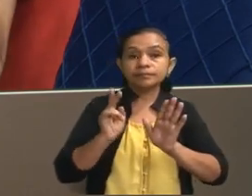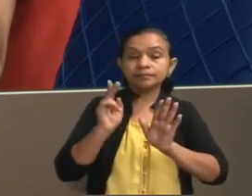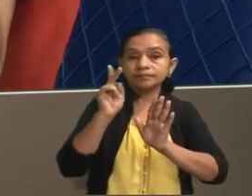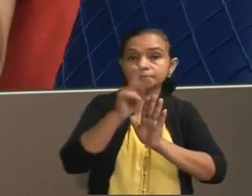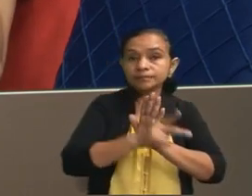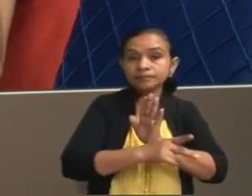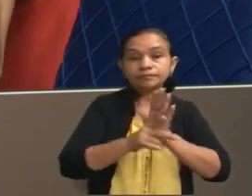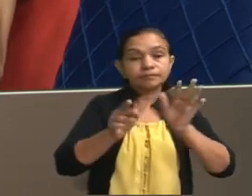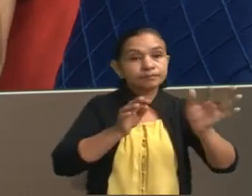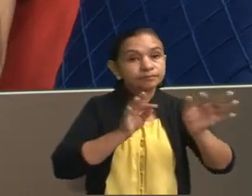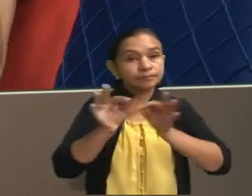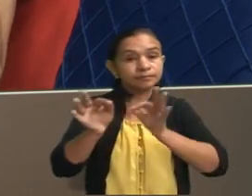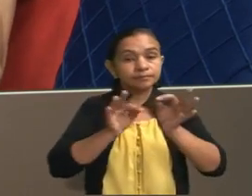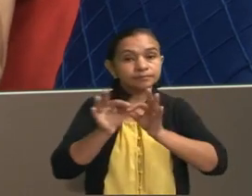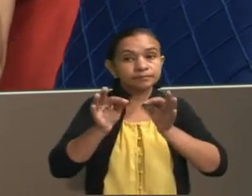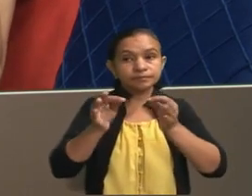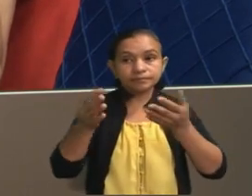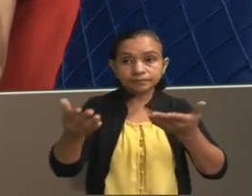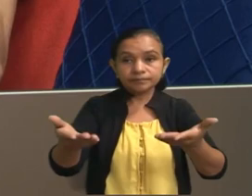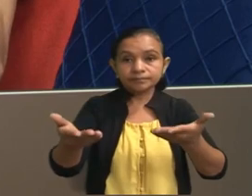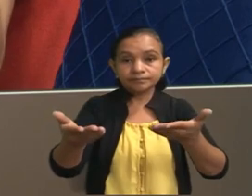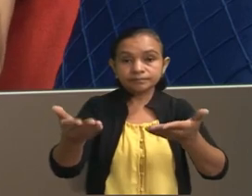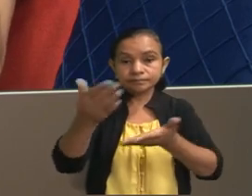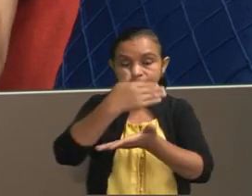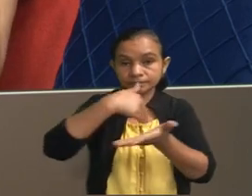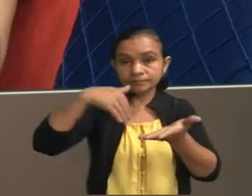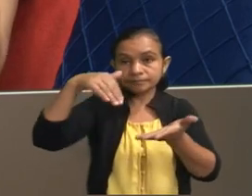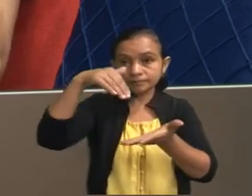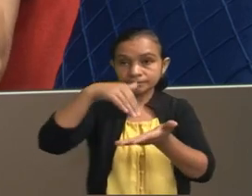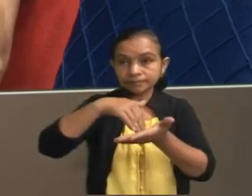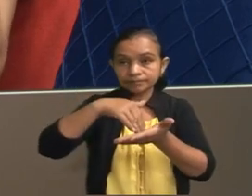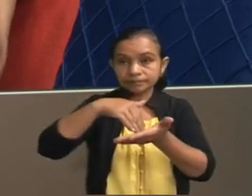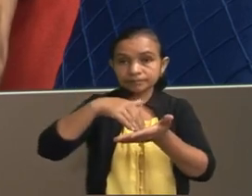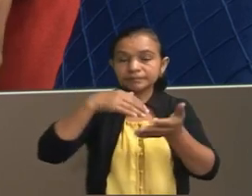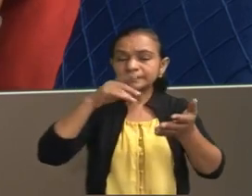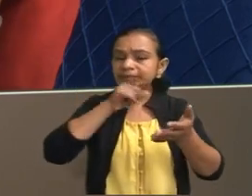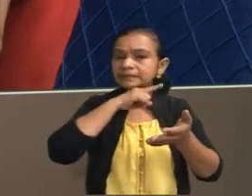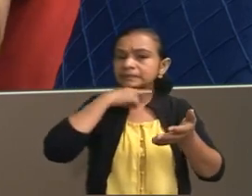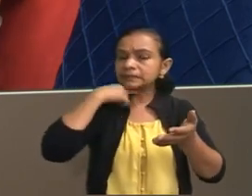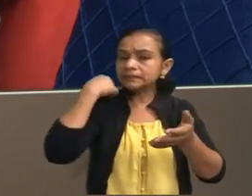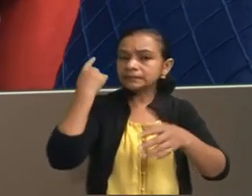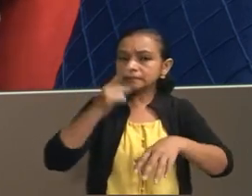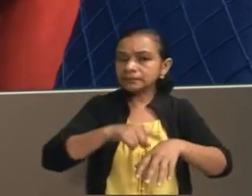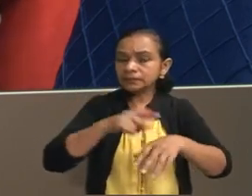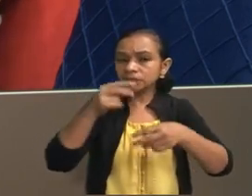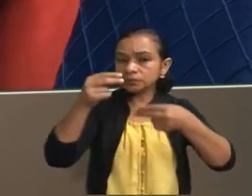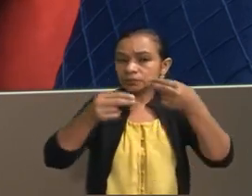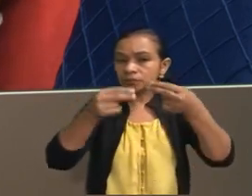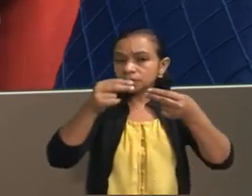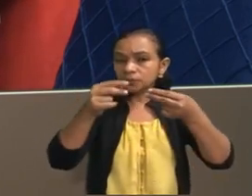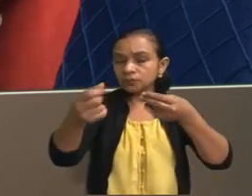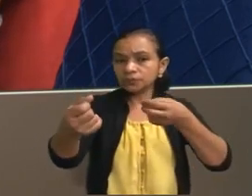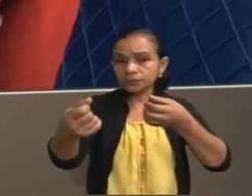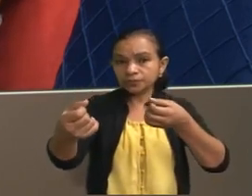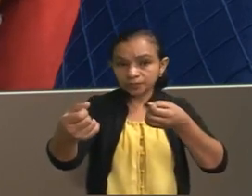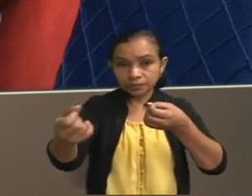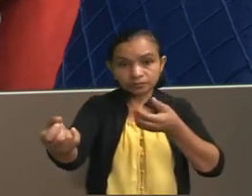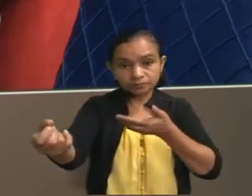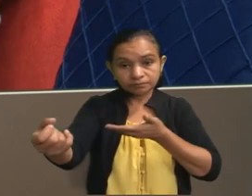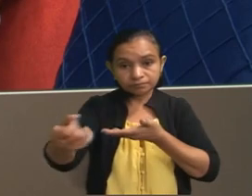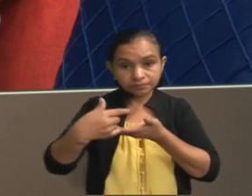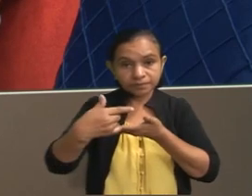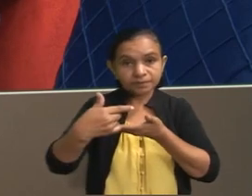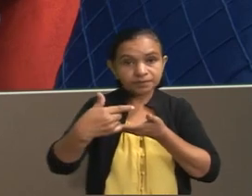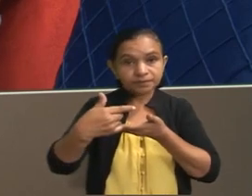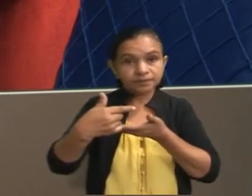nos envían directamente en tiempo real los datos aquí al INETER. Y